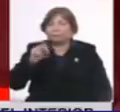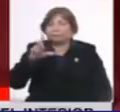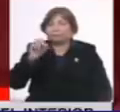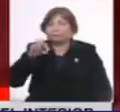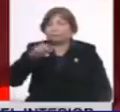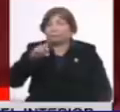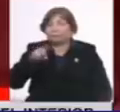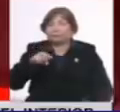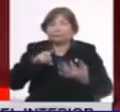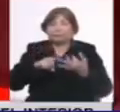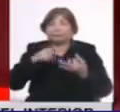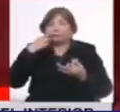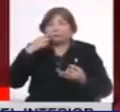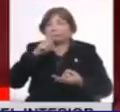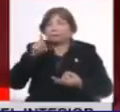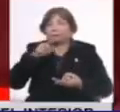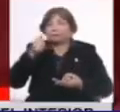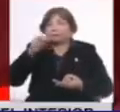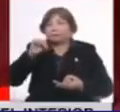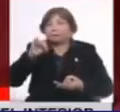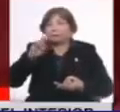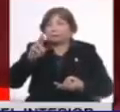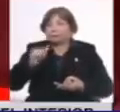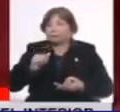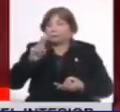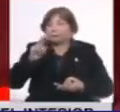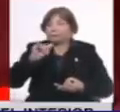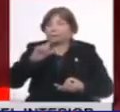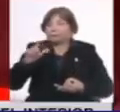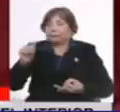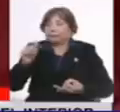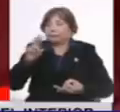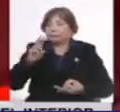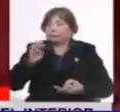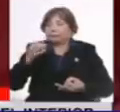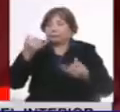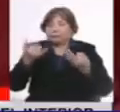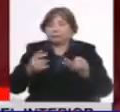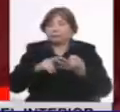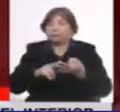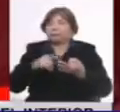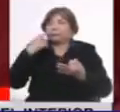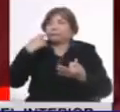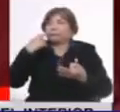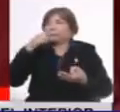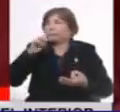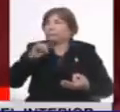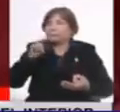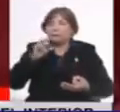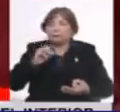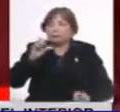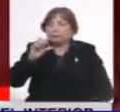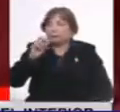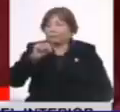López, del señor Samir Villaverde y ahora del señor Mario